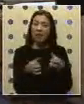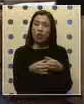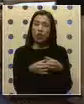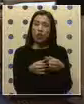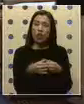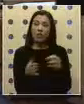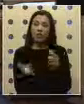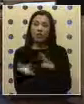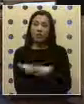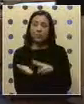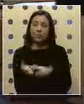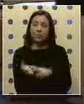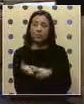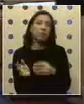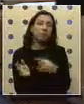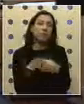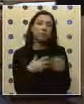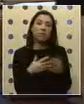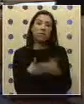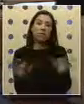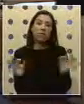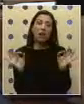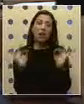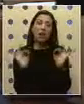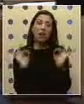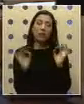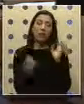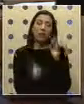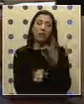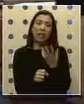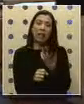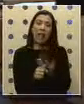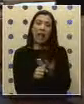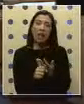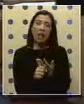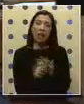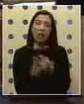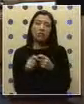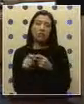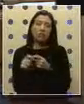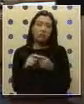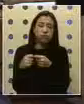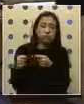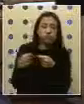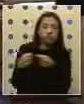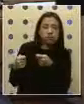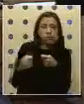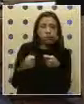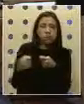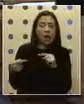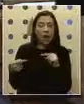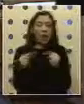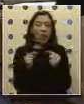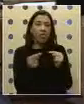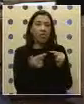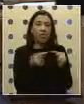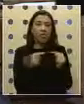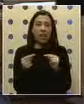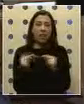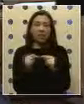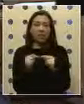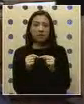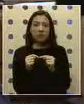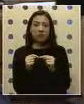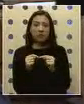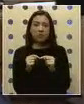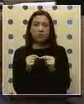colectiva efectiva, es natural que tenga el forcejeo, la conflictividad, el debate